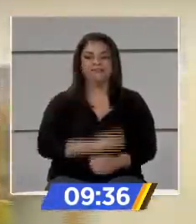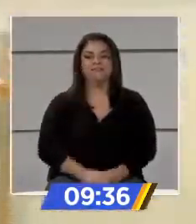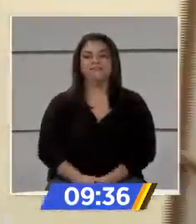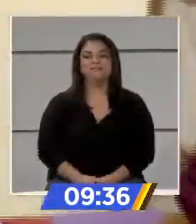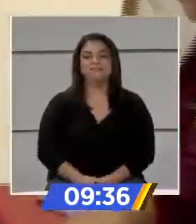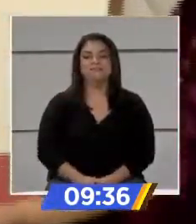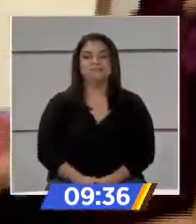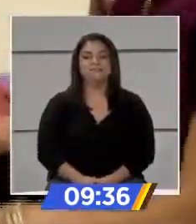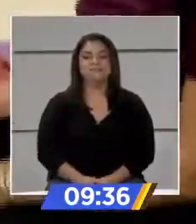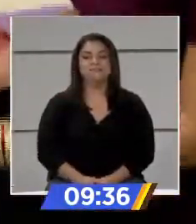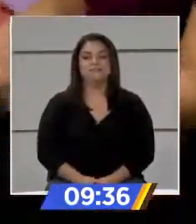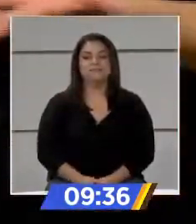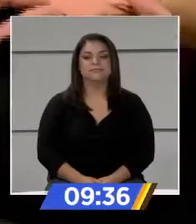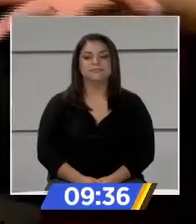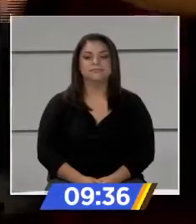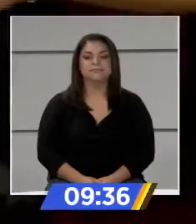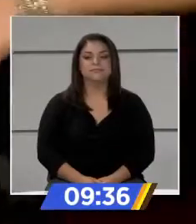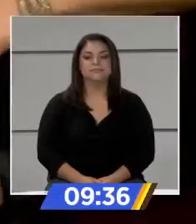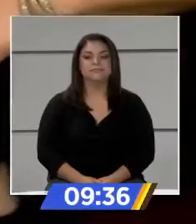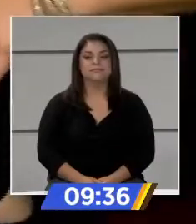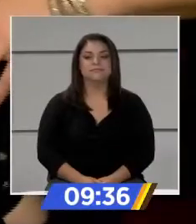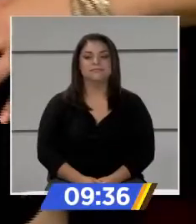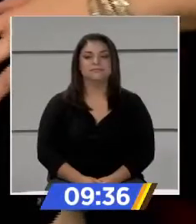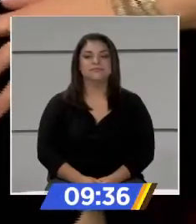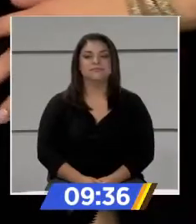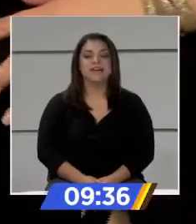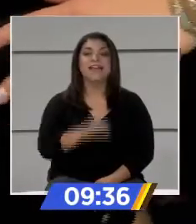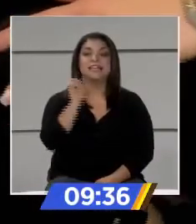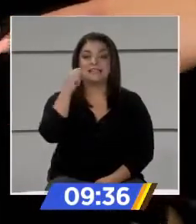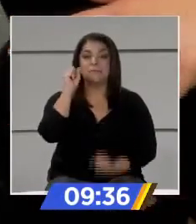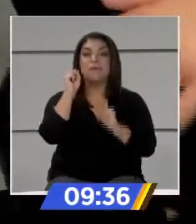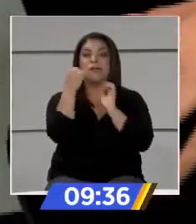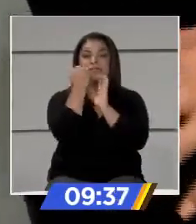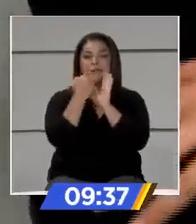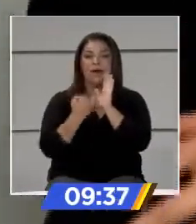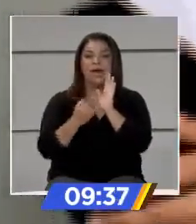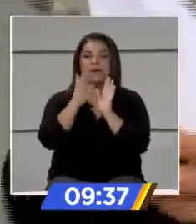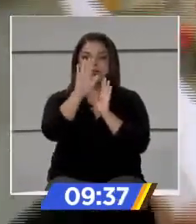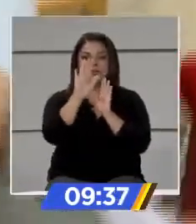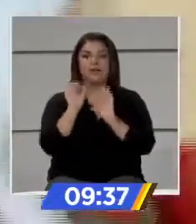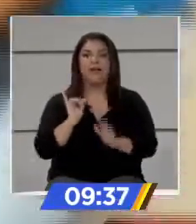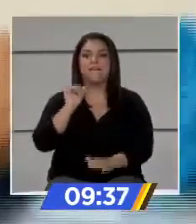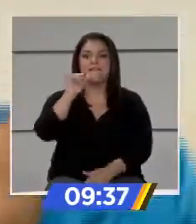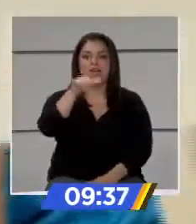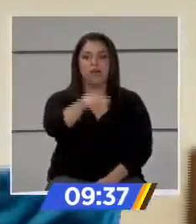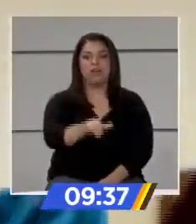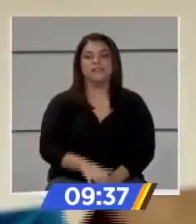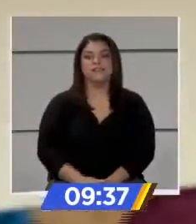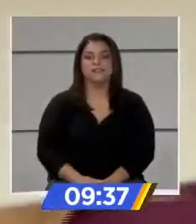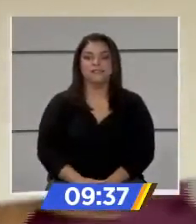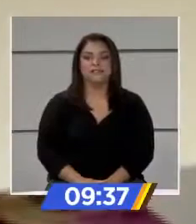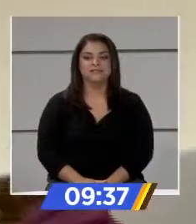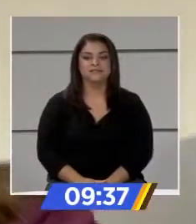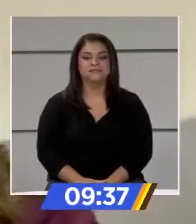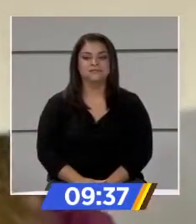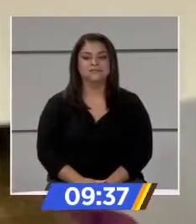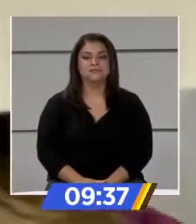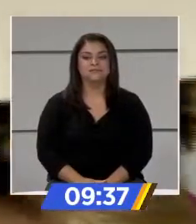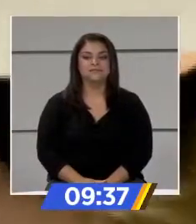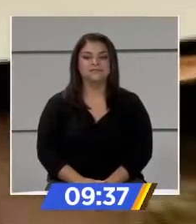Vaya. Así, rápidamente. Uy, sí, pueden decorar sus aviones. Así. Ajá. Y así en Navidad también uno